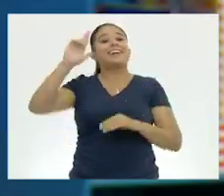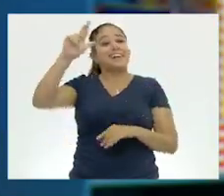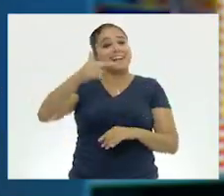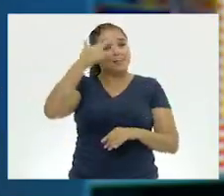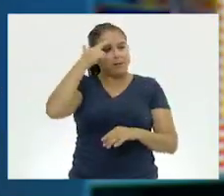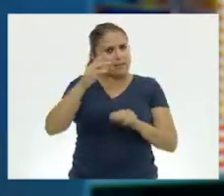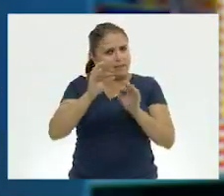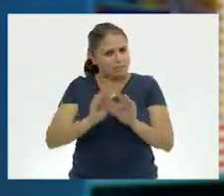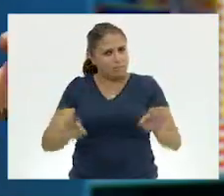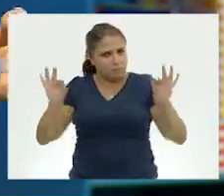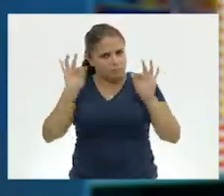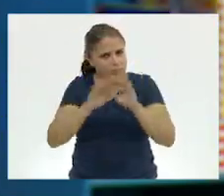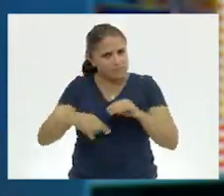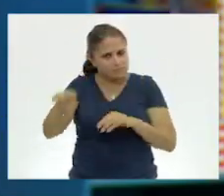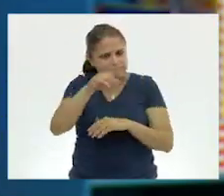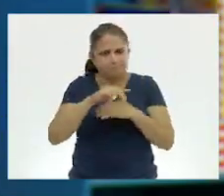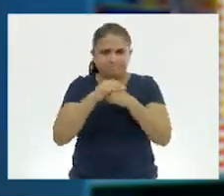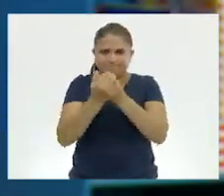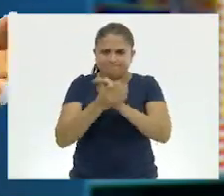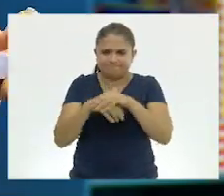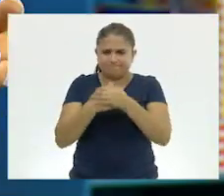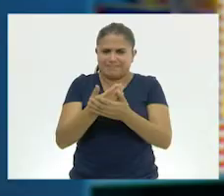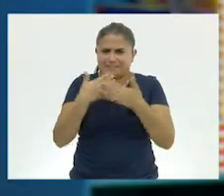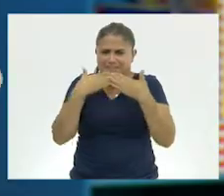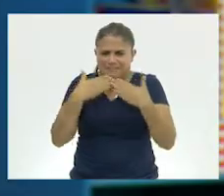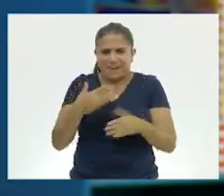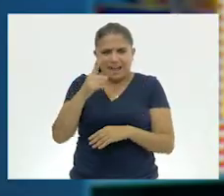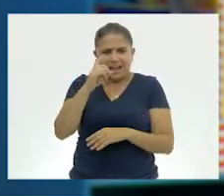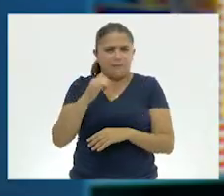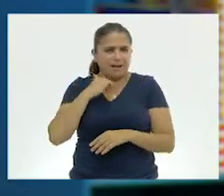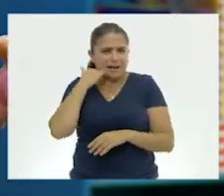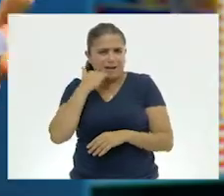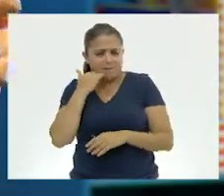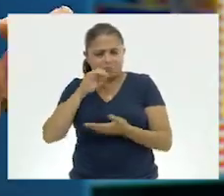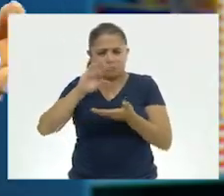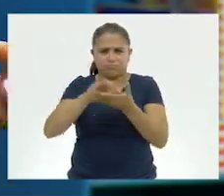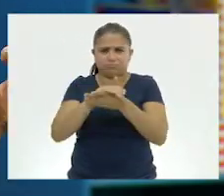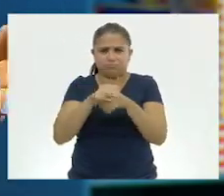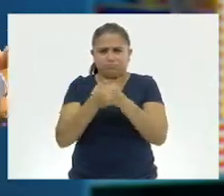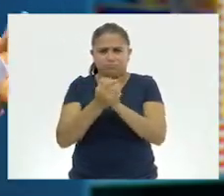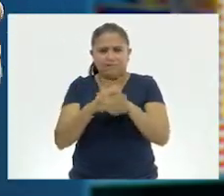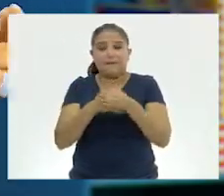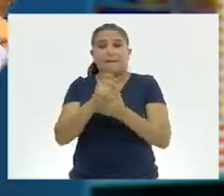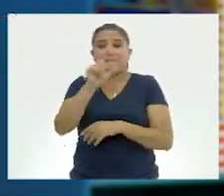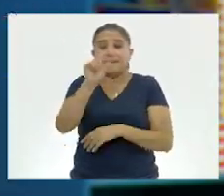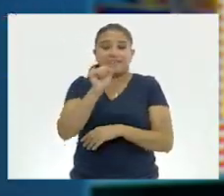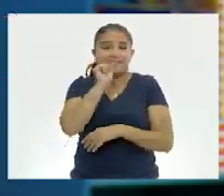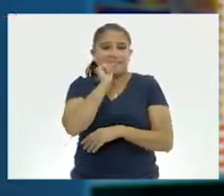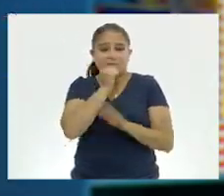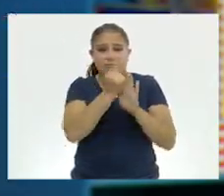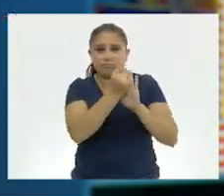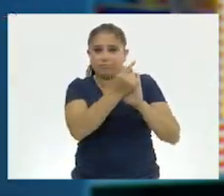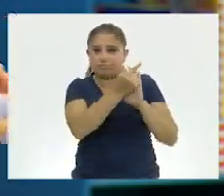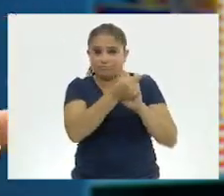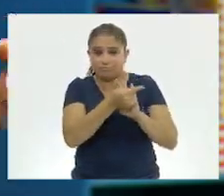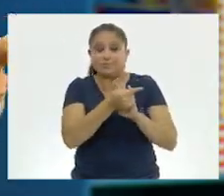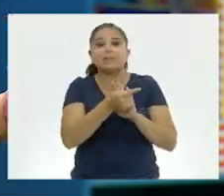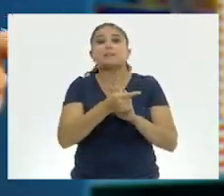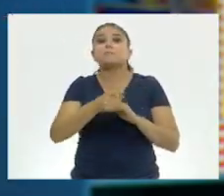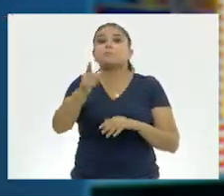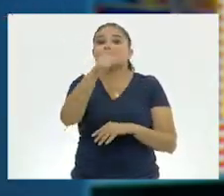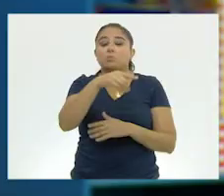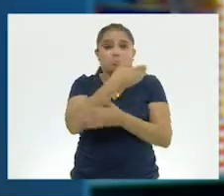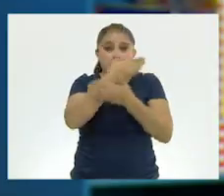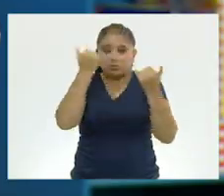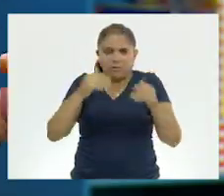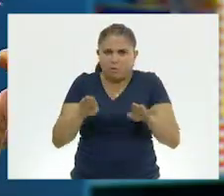Recuerda que es importante lavar muy bien tus manos con agua y con jabón durante 20 segundos. Si no